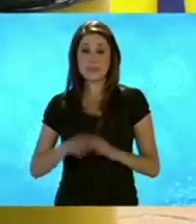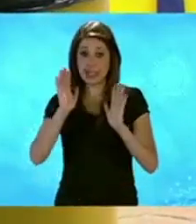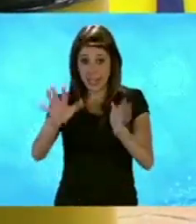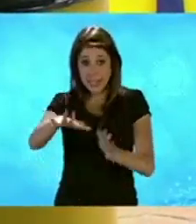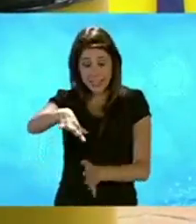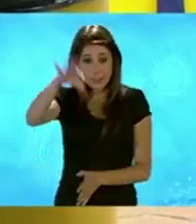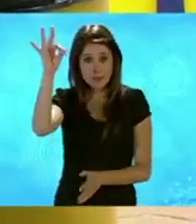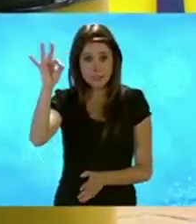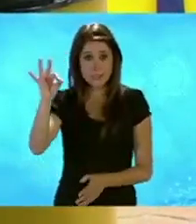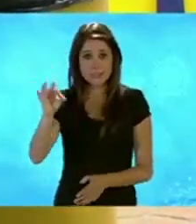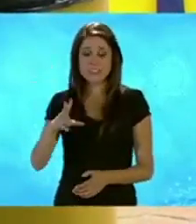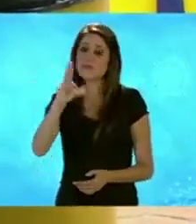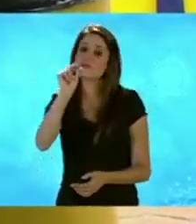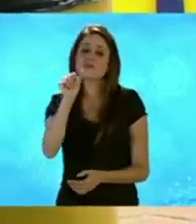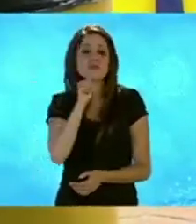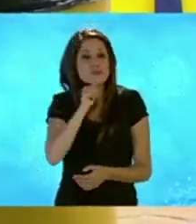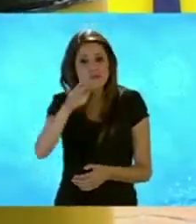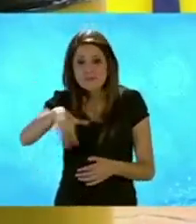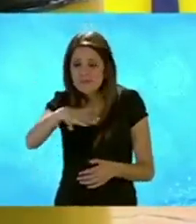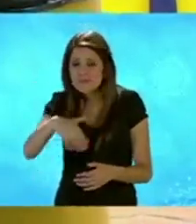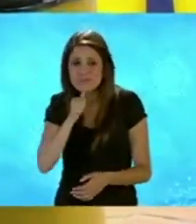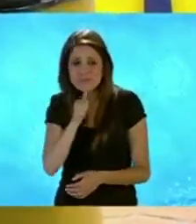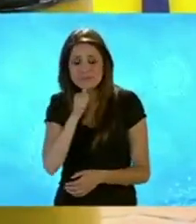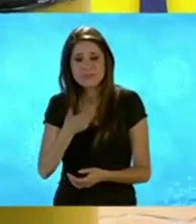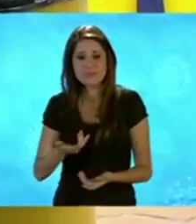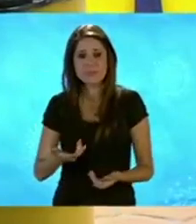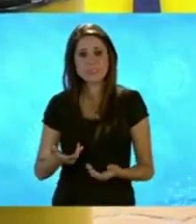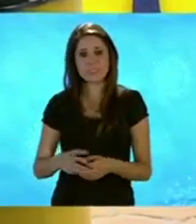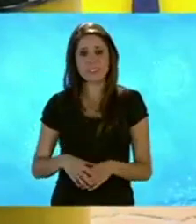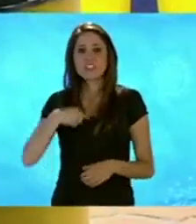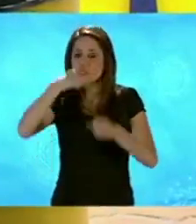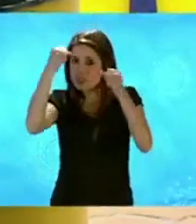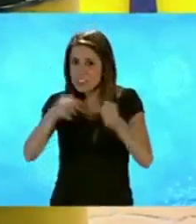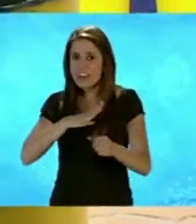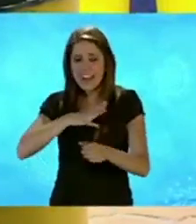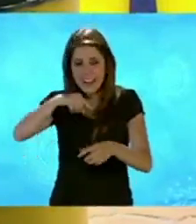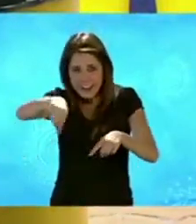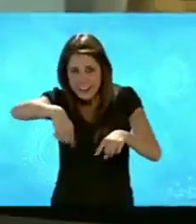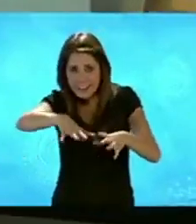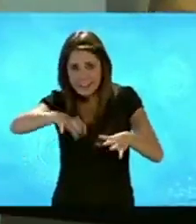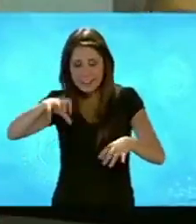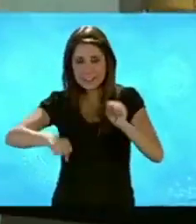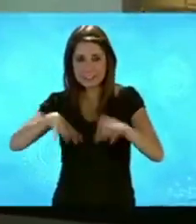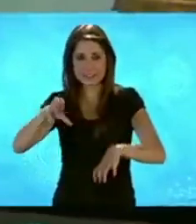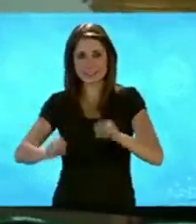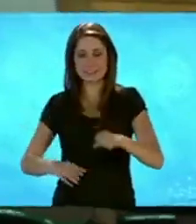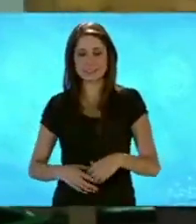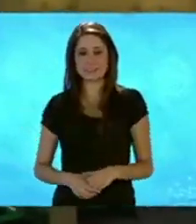¿Ya los encontraste? No, todavía no. Pero estoy seguro que están aquí.